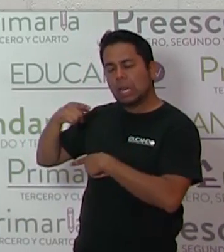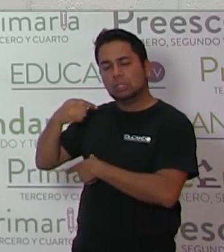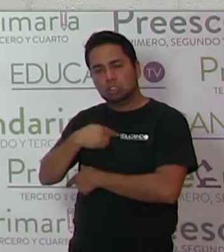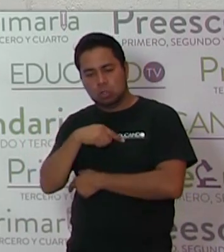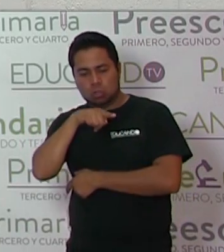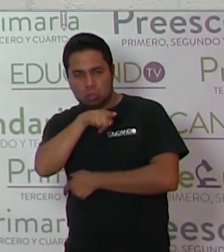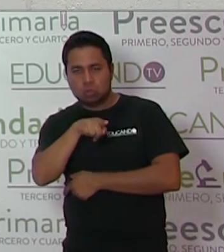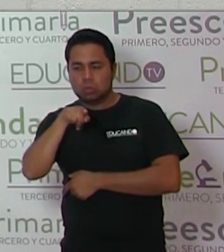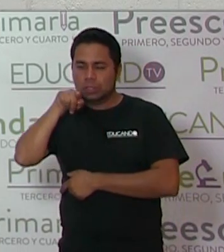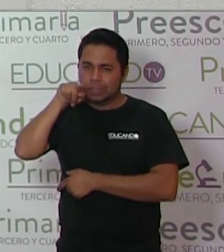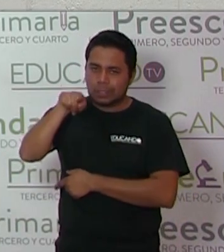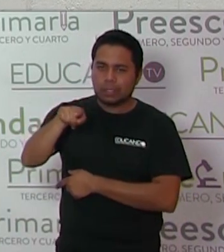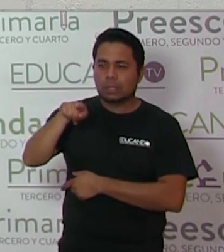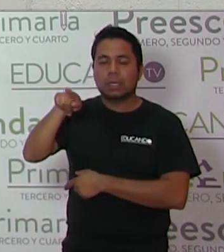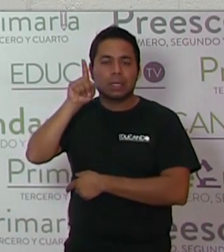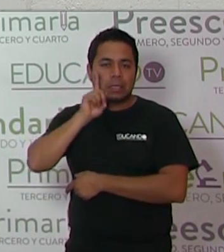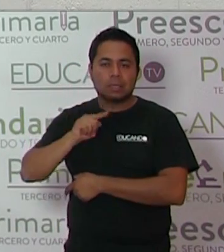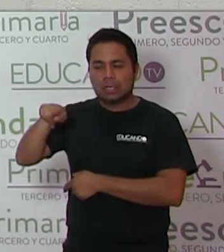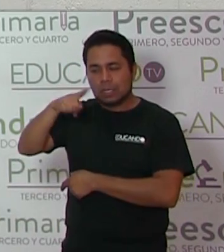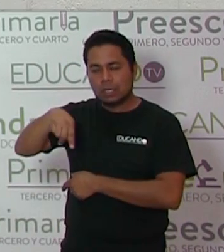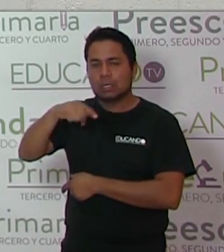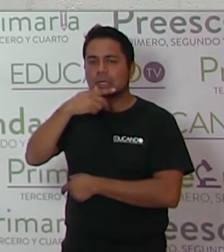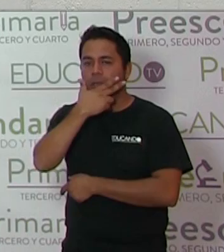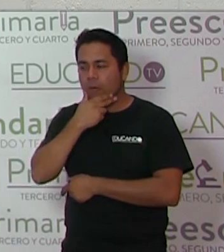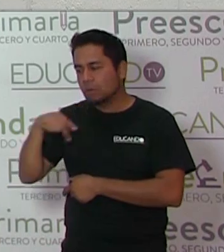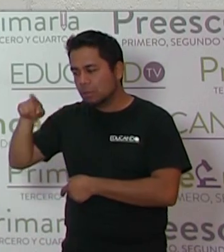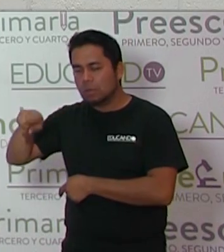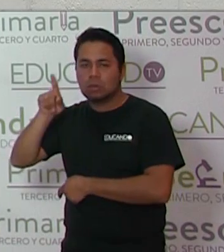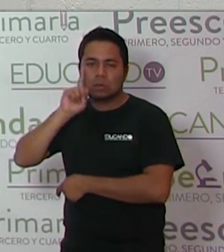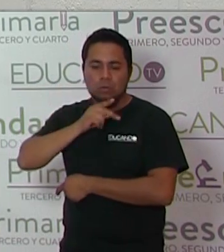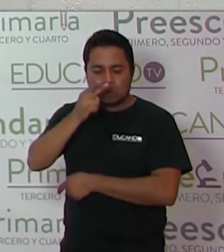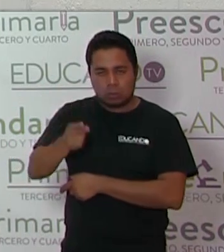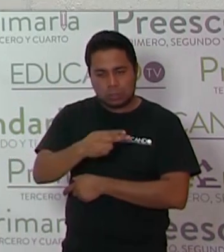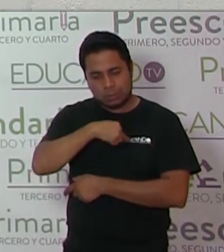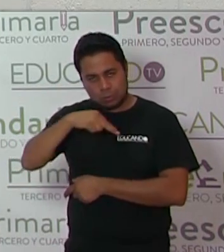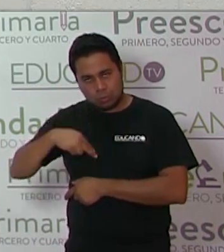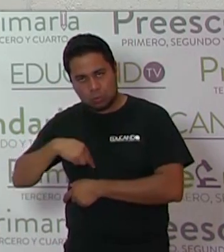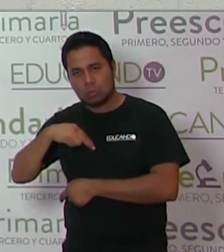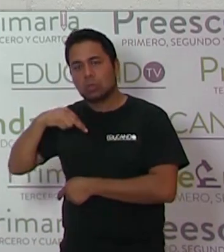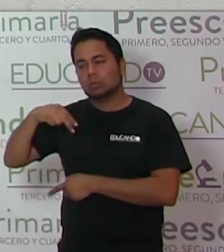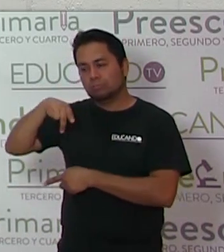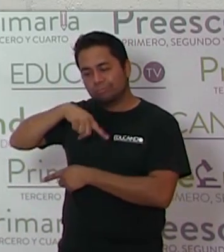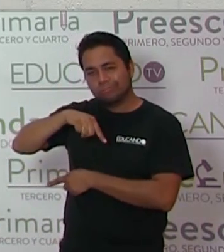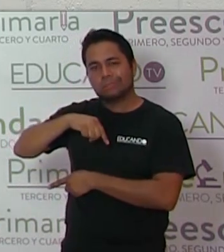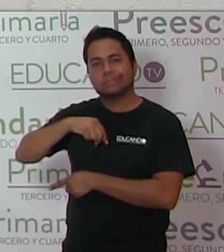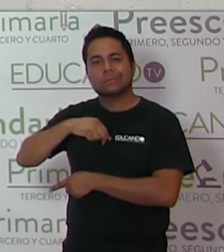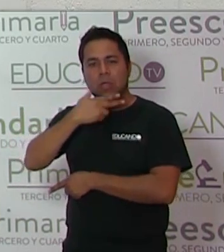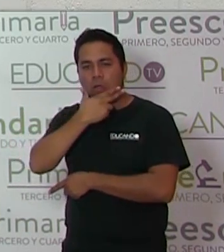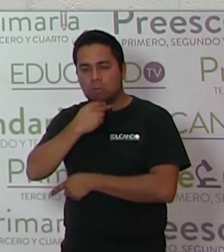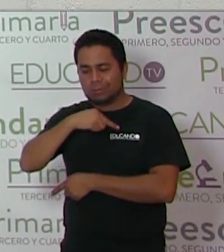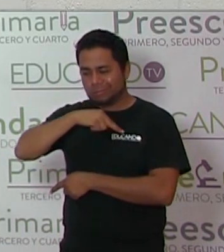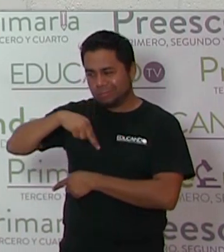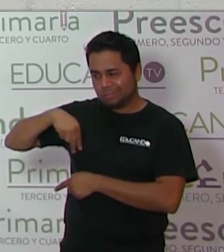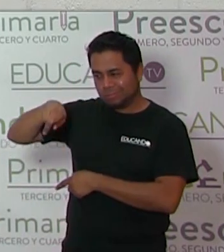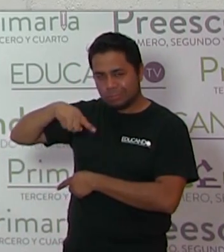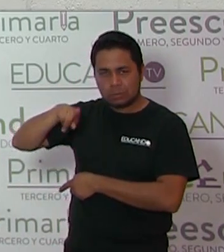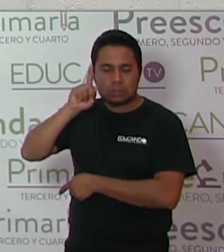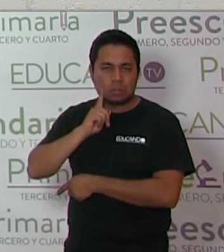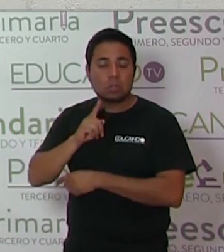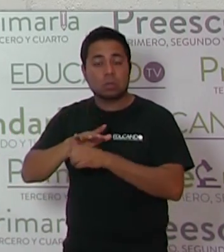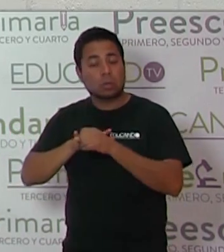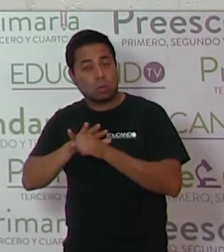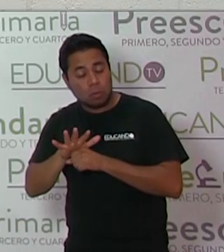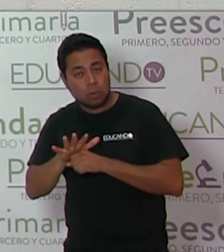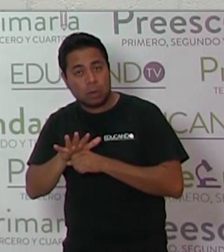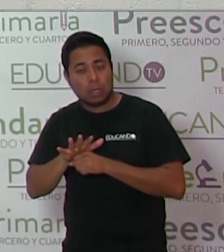Tenemos yo, tú, él, ella, ellos, ellas, ustedes, nosotros, nosotras. ¿A qué pronombre personal o